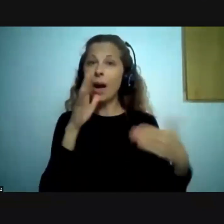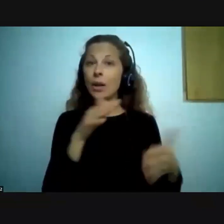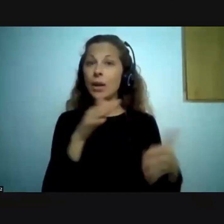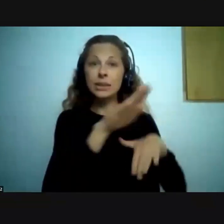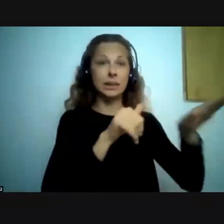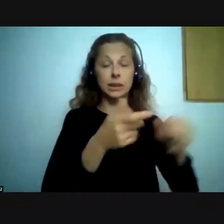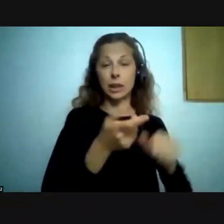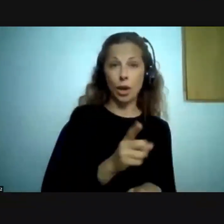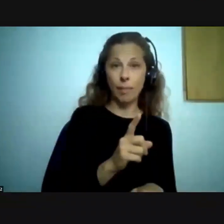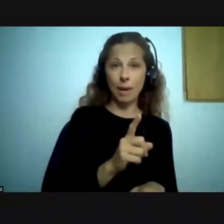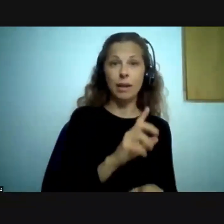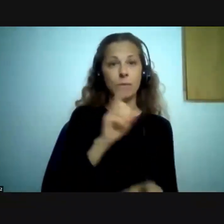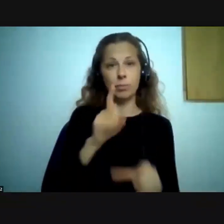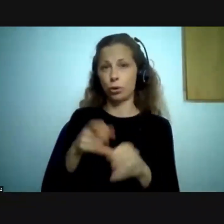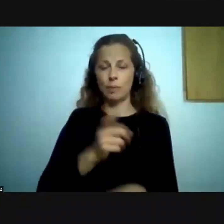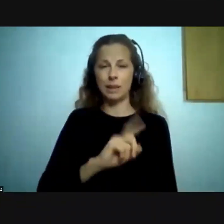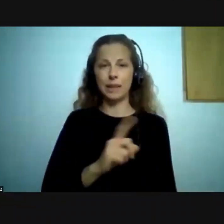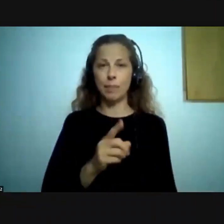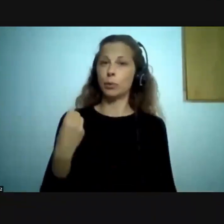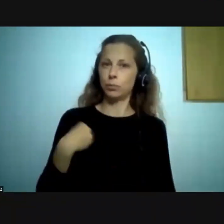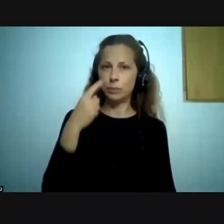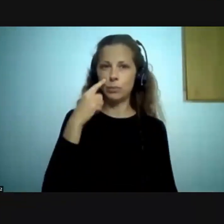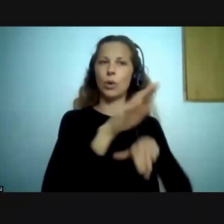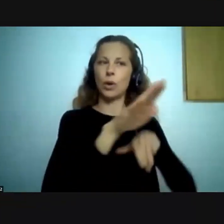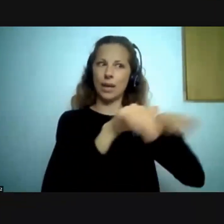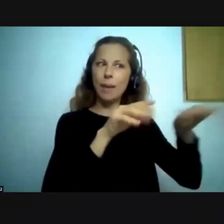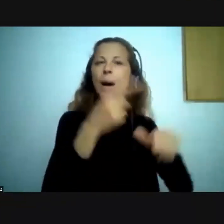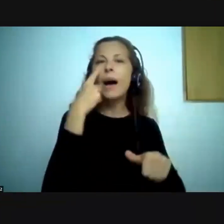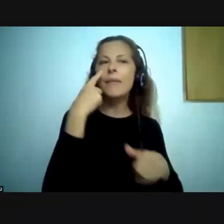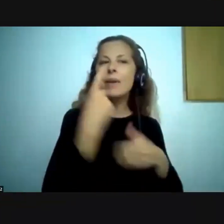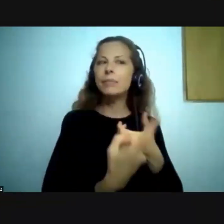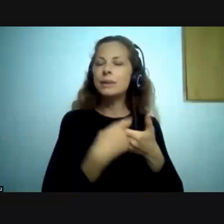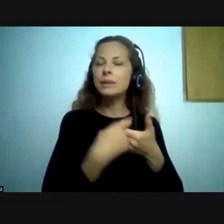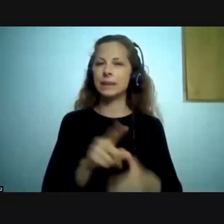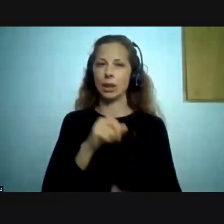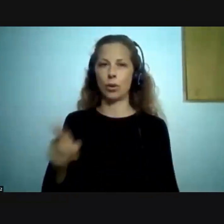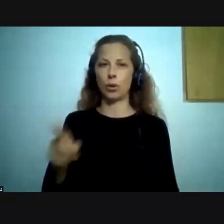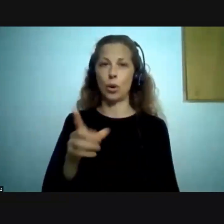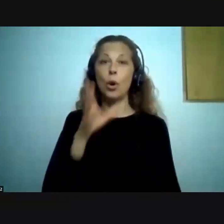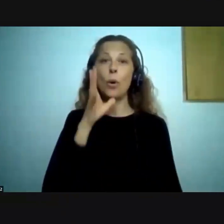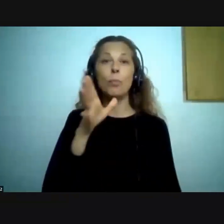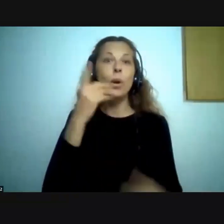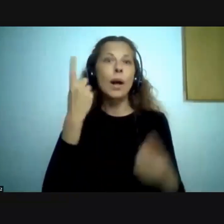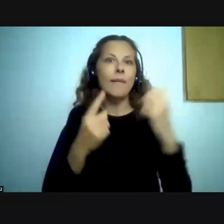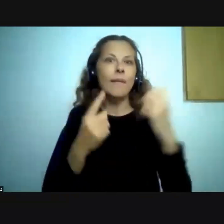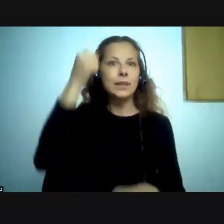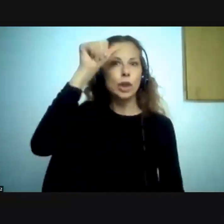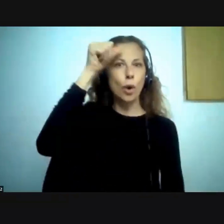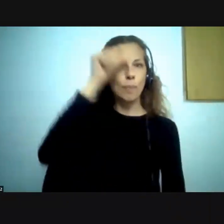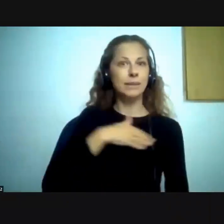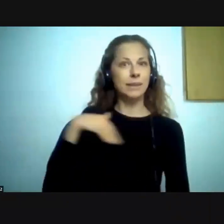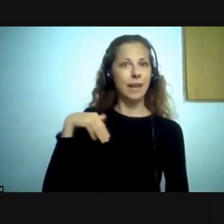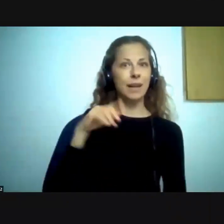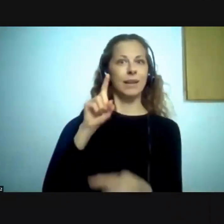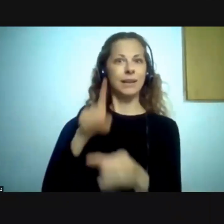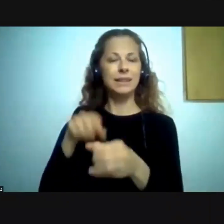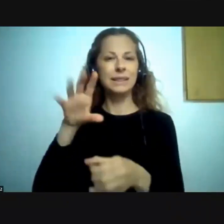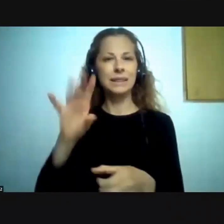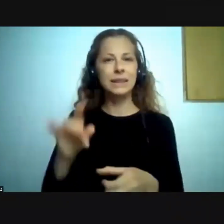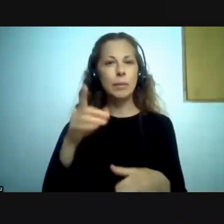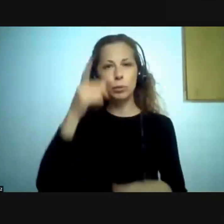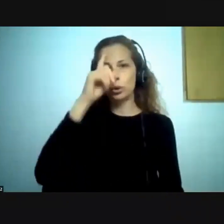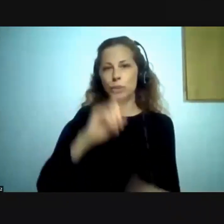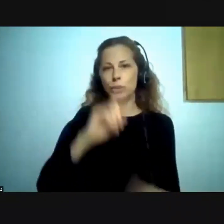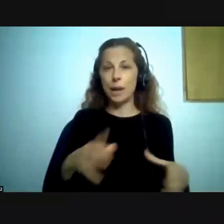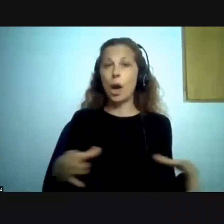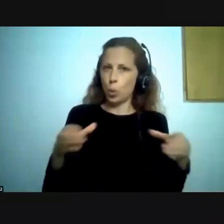acuerdo. Pero al mismo tiempo tenemos que facilitar esa llamada, porque hay algunos que lo intentan y tampoco saben muy bien cómo dirigirse. Hay muchos grupos de hombres por la